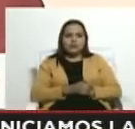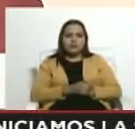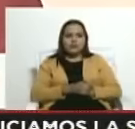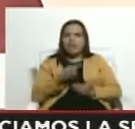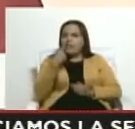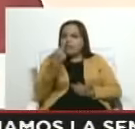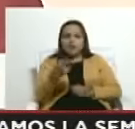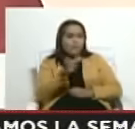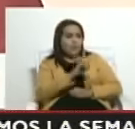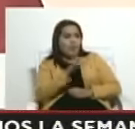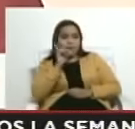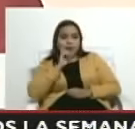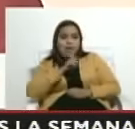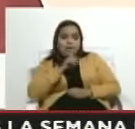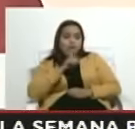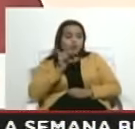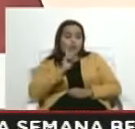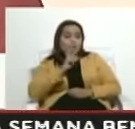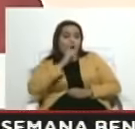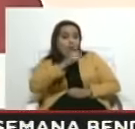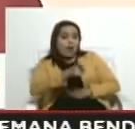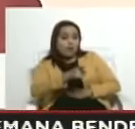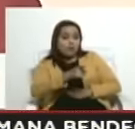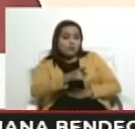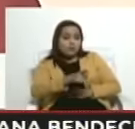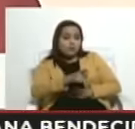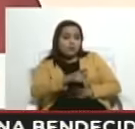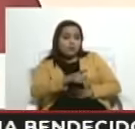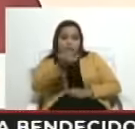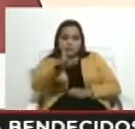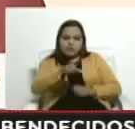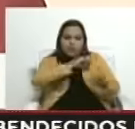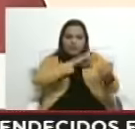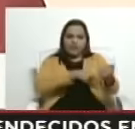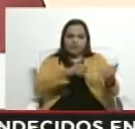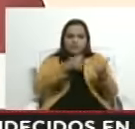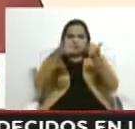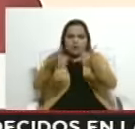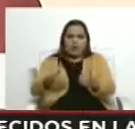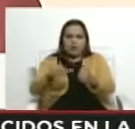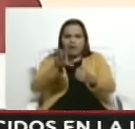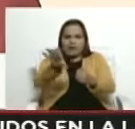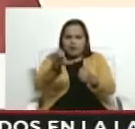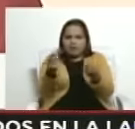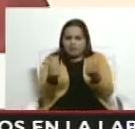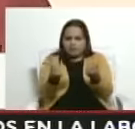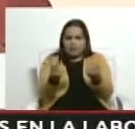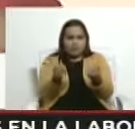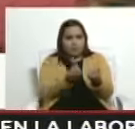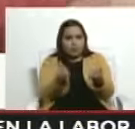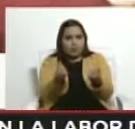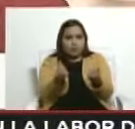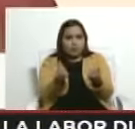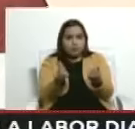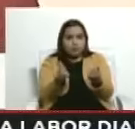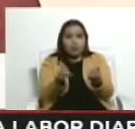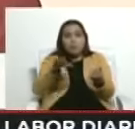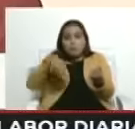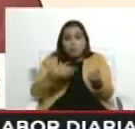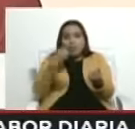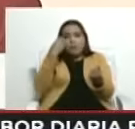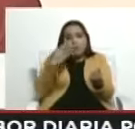no es que sea malo que un poderoso gobierne un país. No, no. Será bueno para los